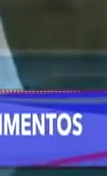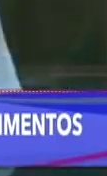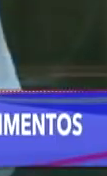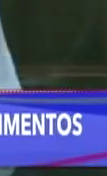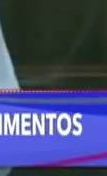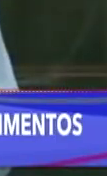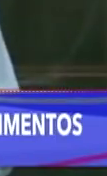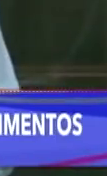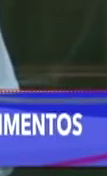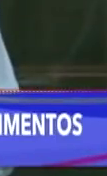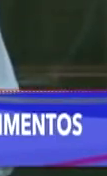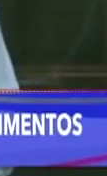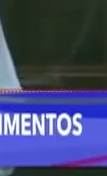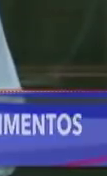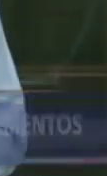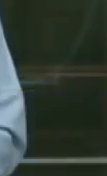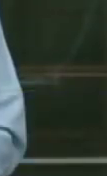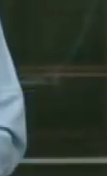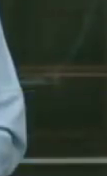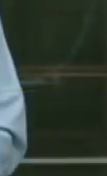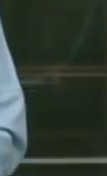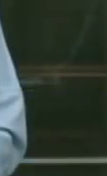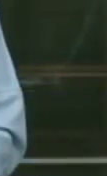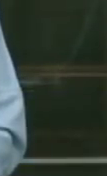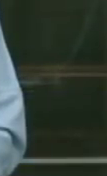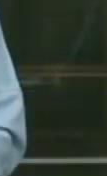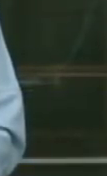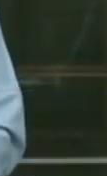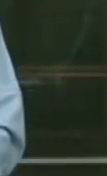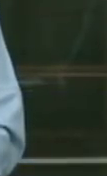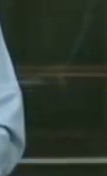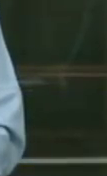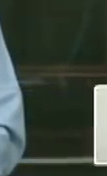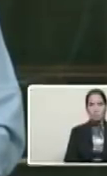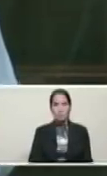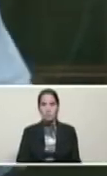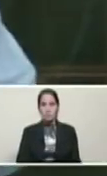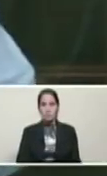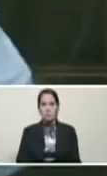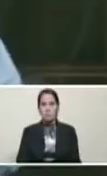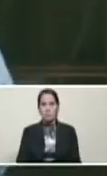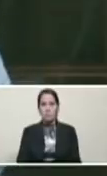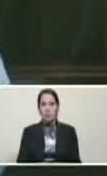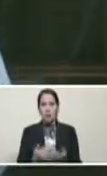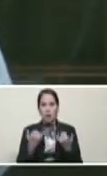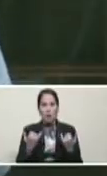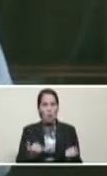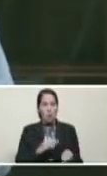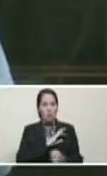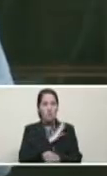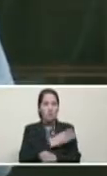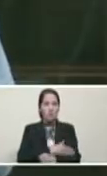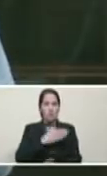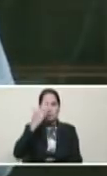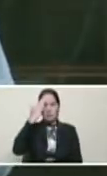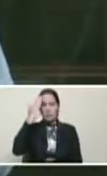siguen adelante alegría energía fuerza y sabiduría también